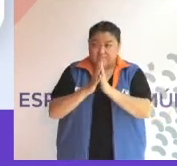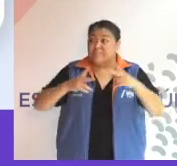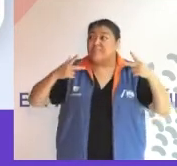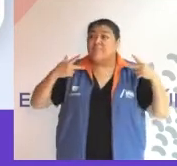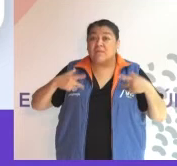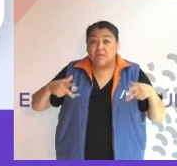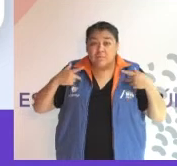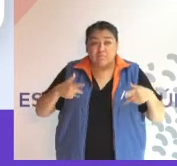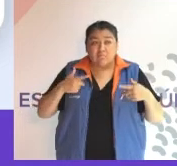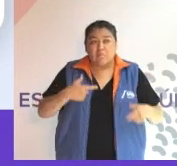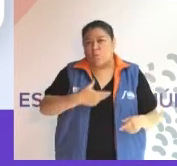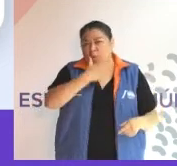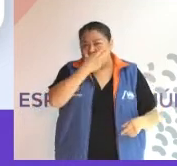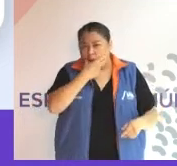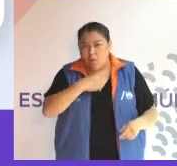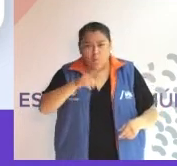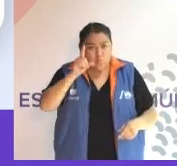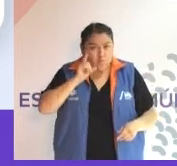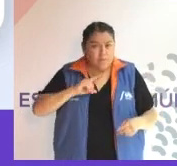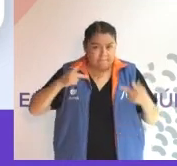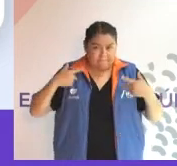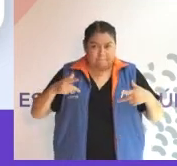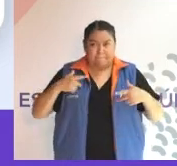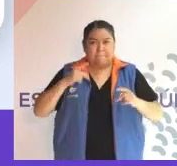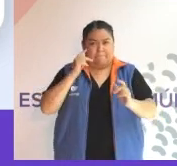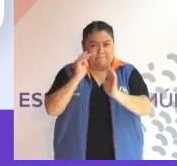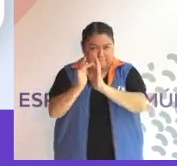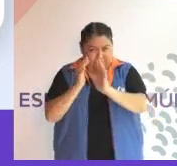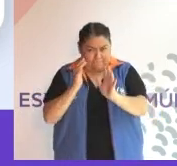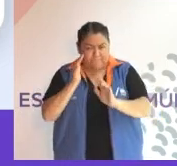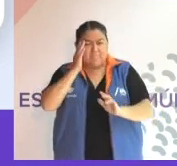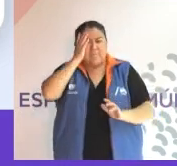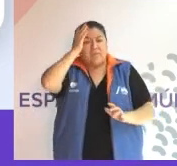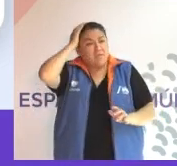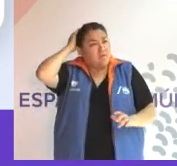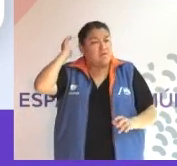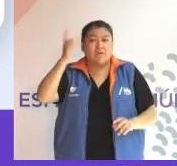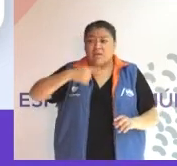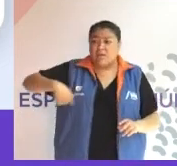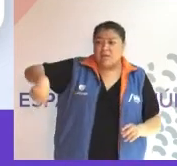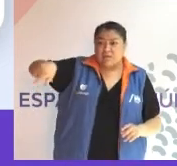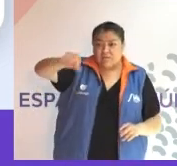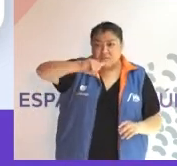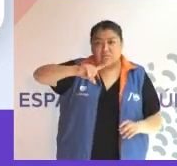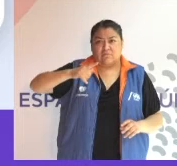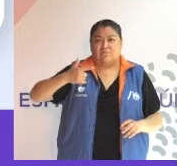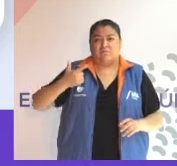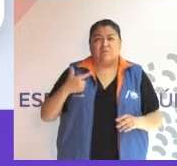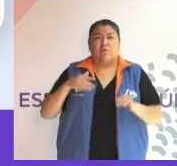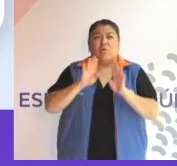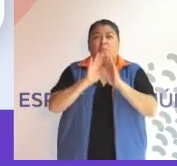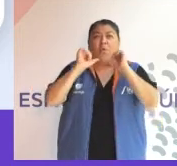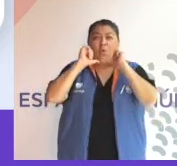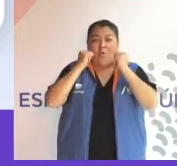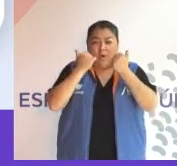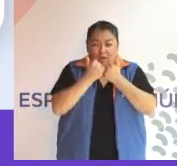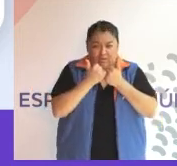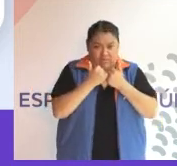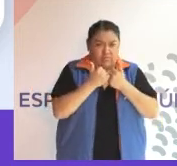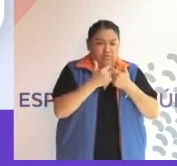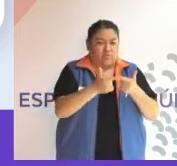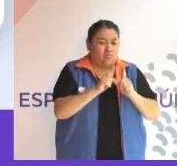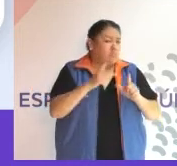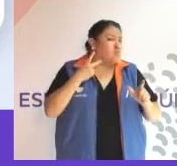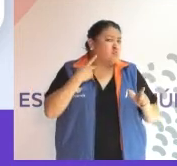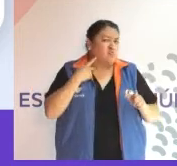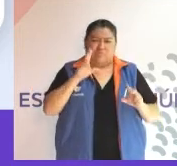concurran ciudadanos y organizaciones y que de alguna manera no sean simplemente a través de las organizaciones políticas,